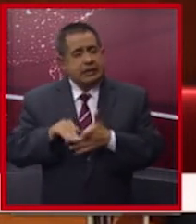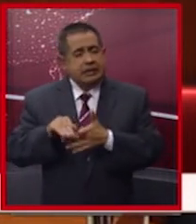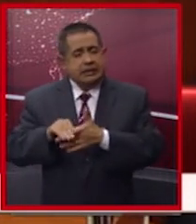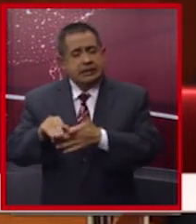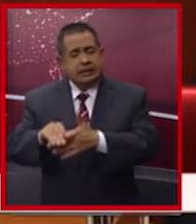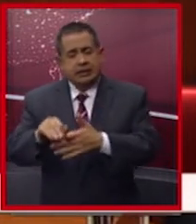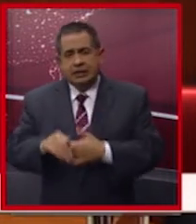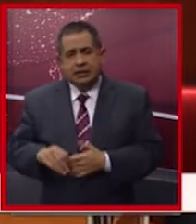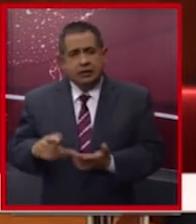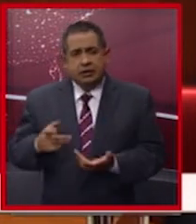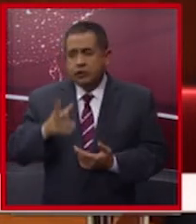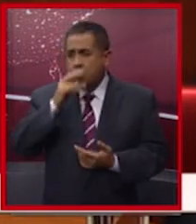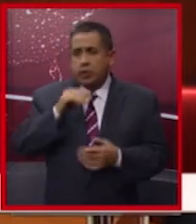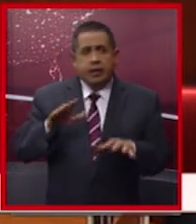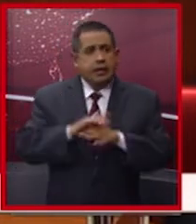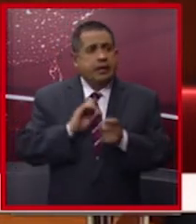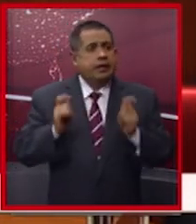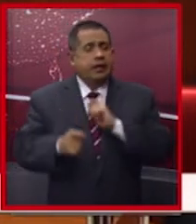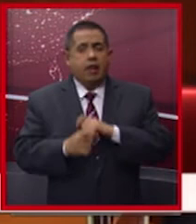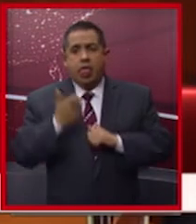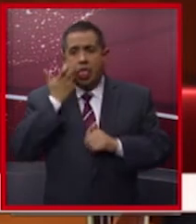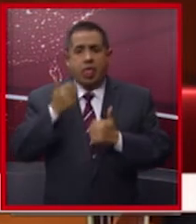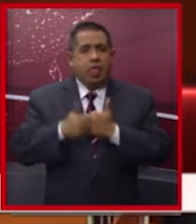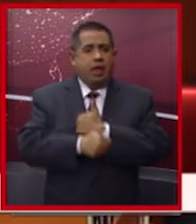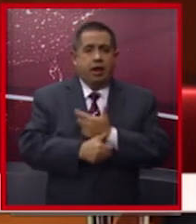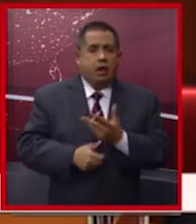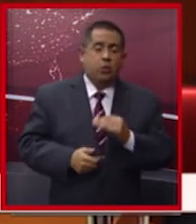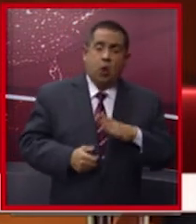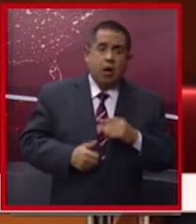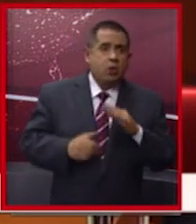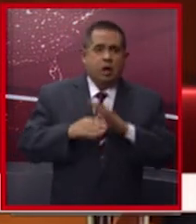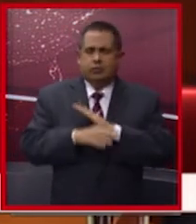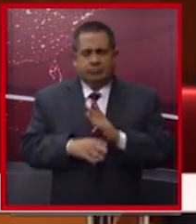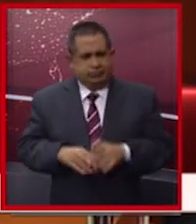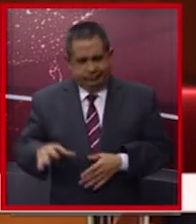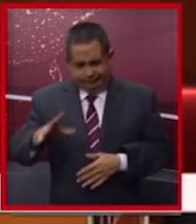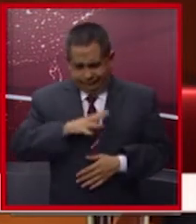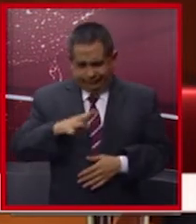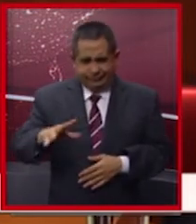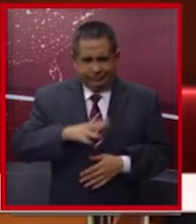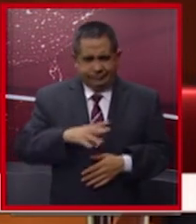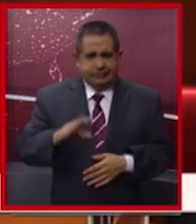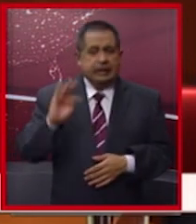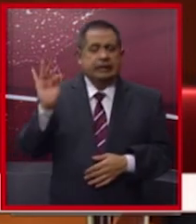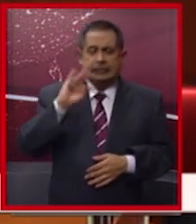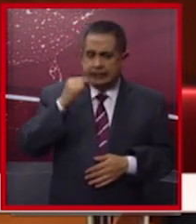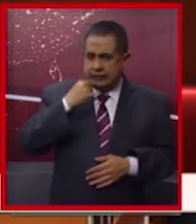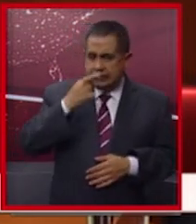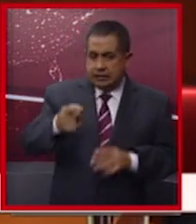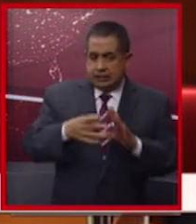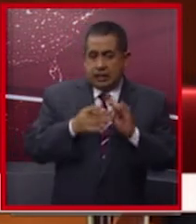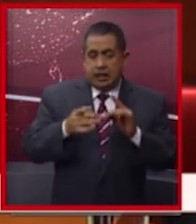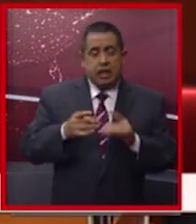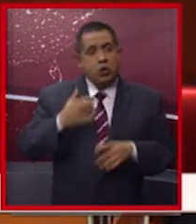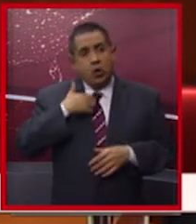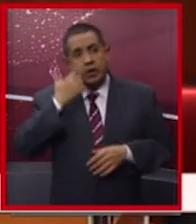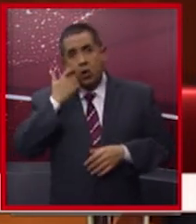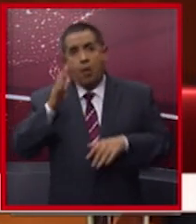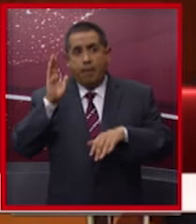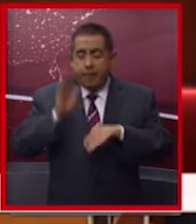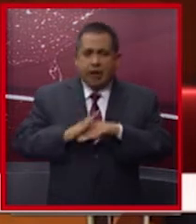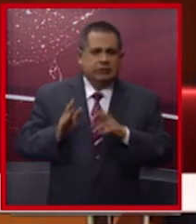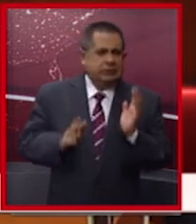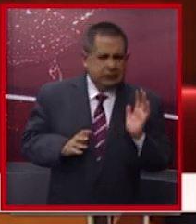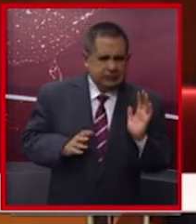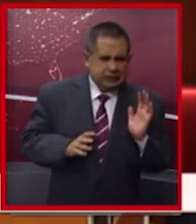darle la vuelta en términos de querer señalar que no ha habido crecimiento. Puede uno comentar que nos hubiera gustado crecer más